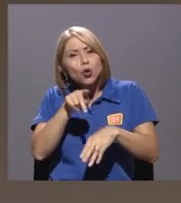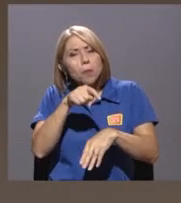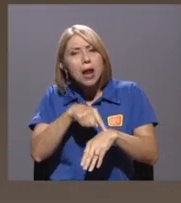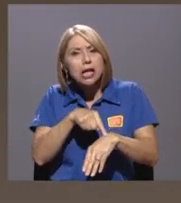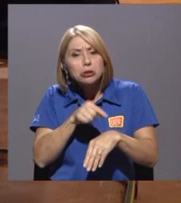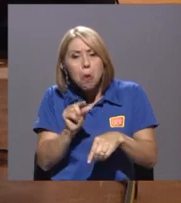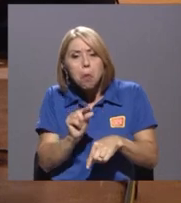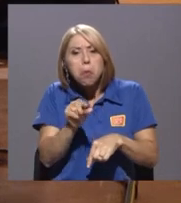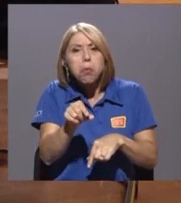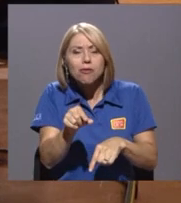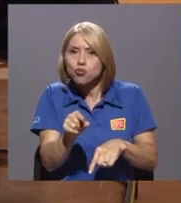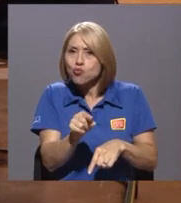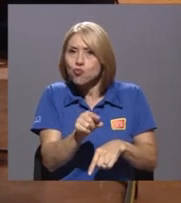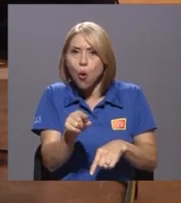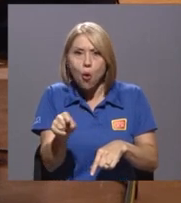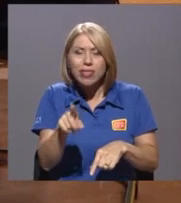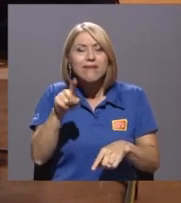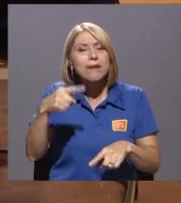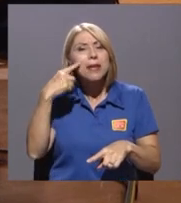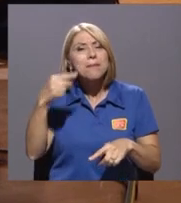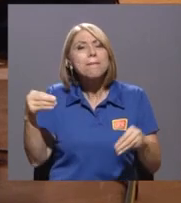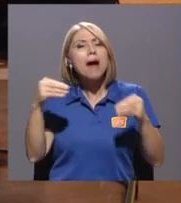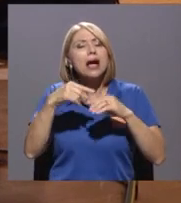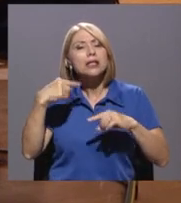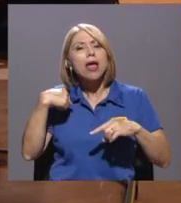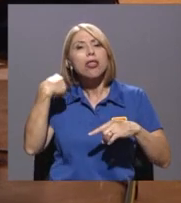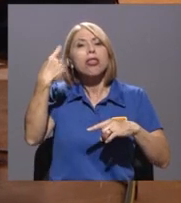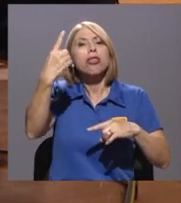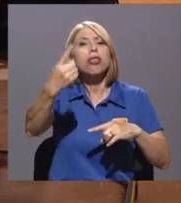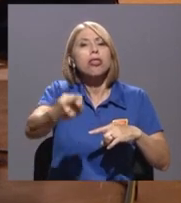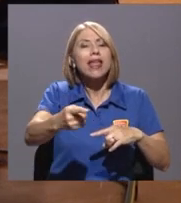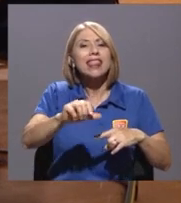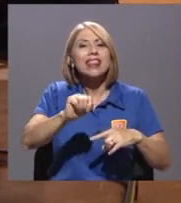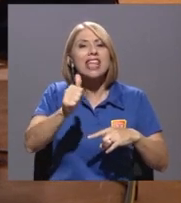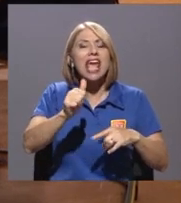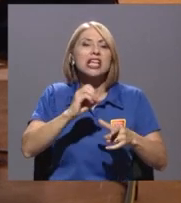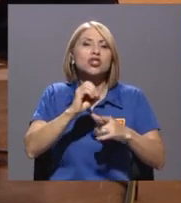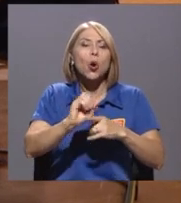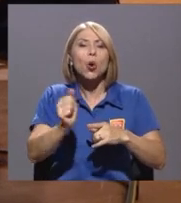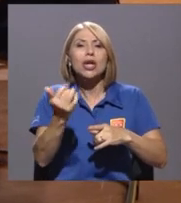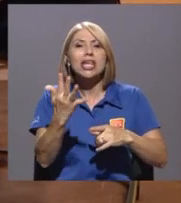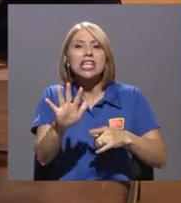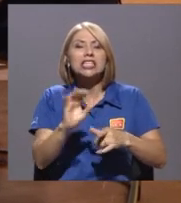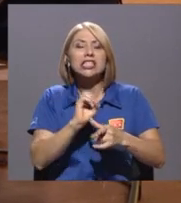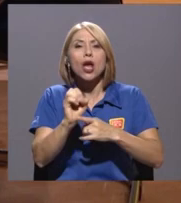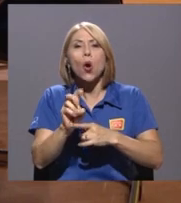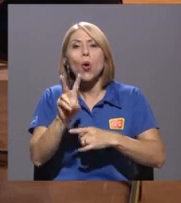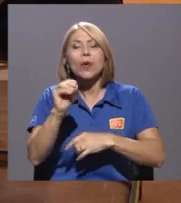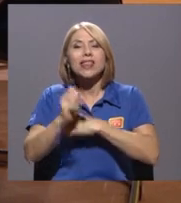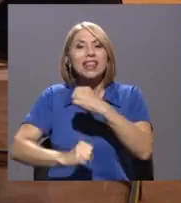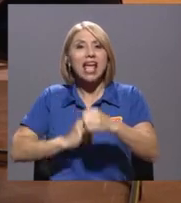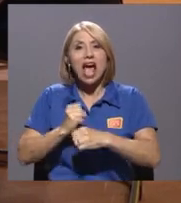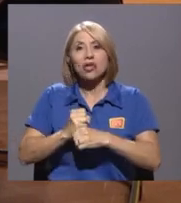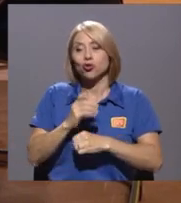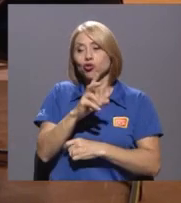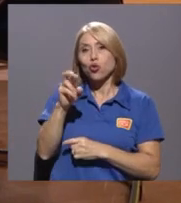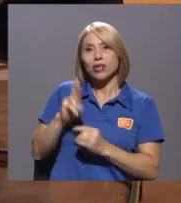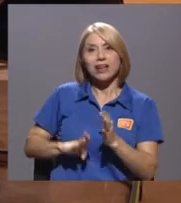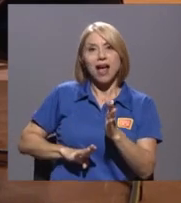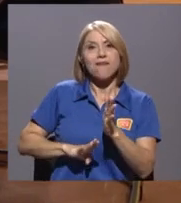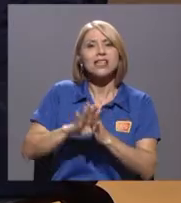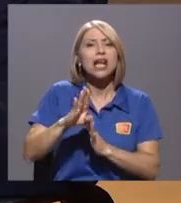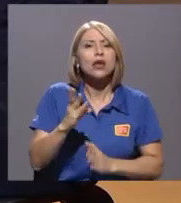este país en 10 15 20 años y desde luego un socialdemócrata por